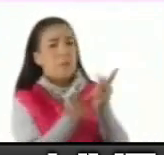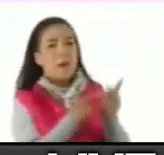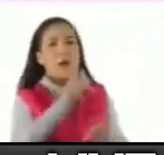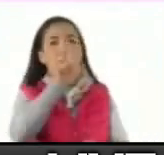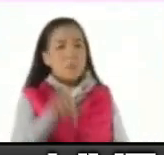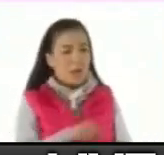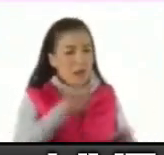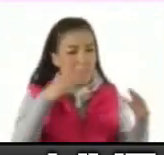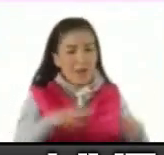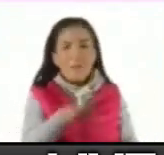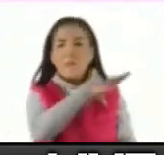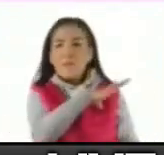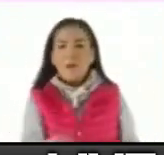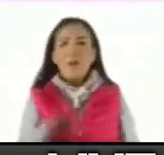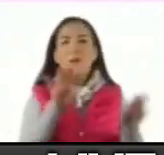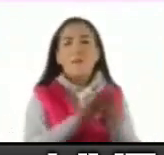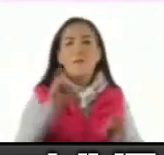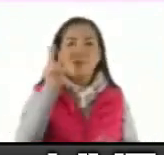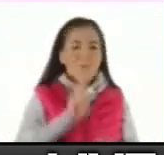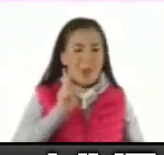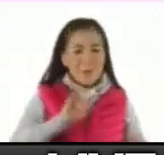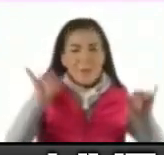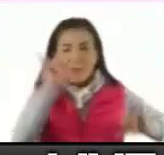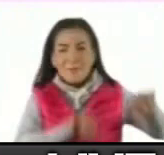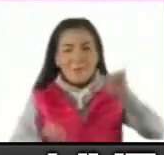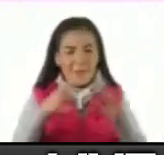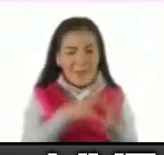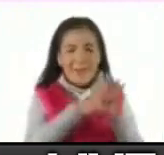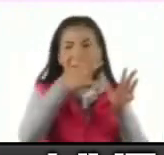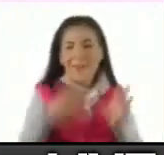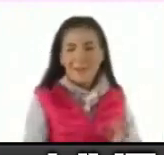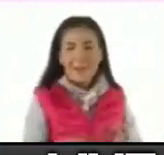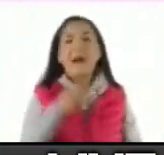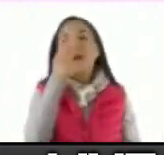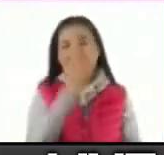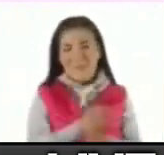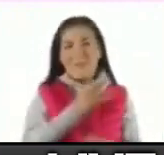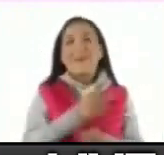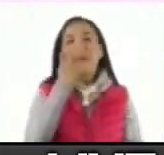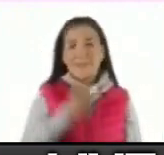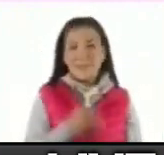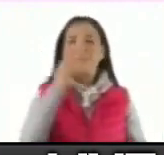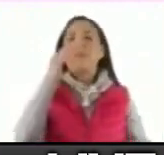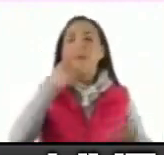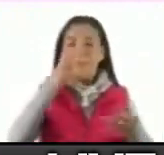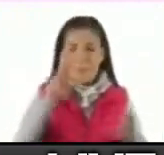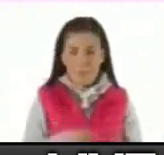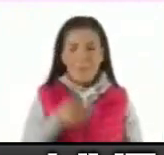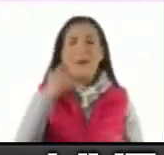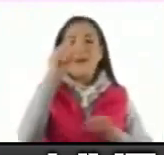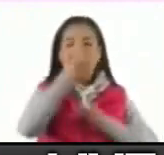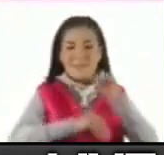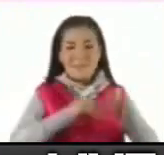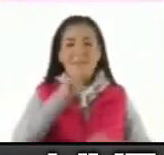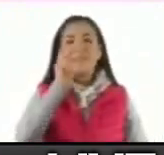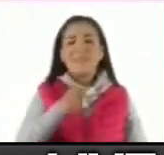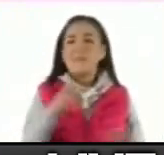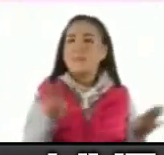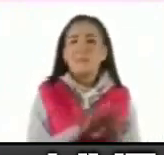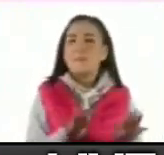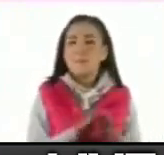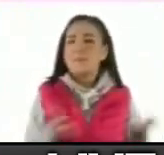impresionaban con los experimentos que replicaban. Y aquí es donde comenzaremos nuevamente nuestro duelo. ¿Cómo lo